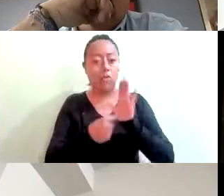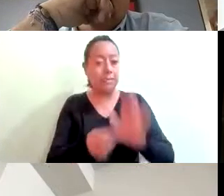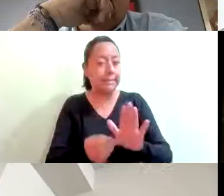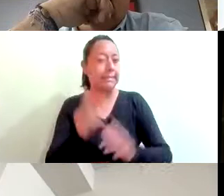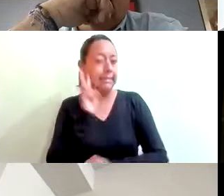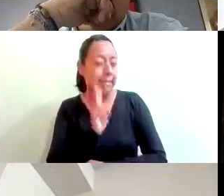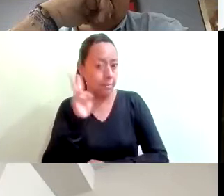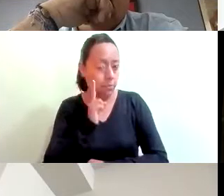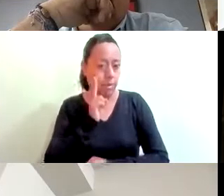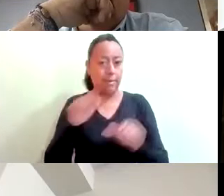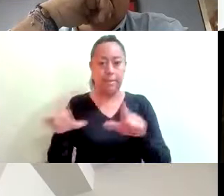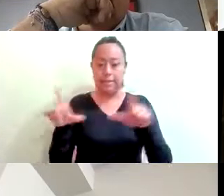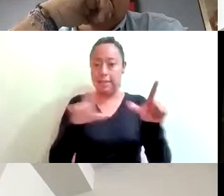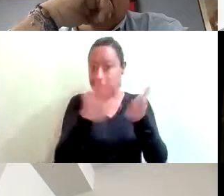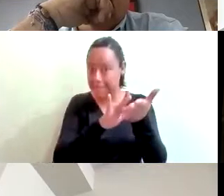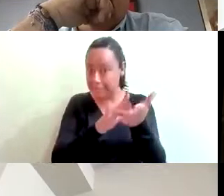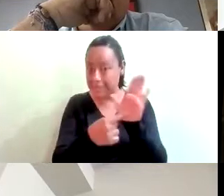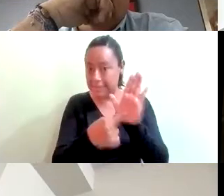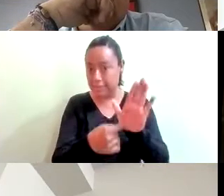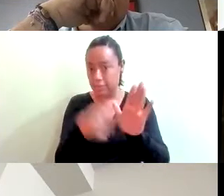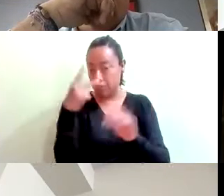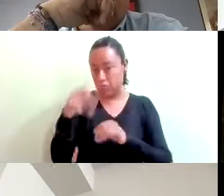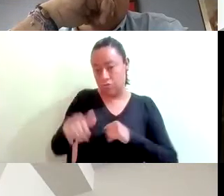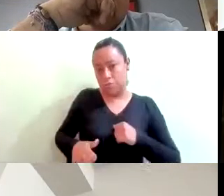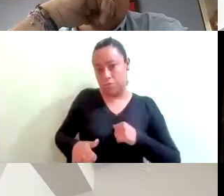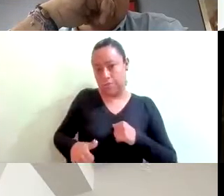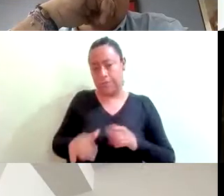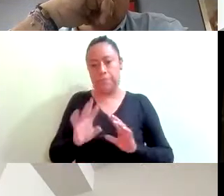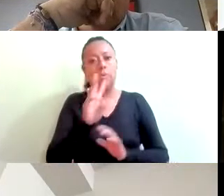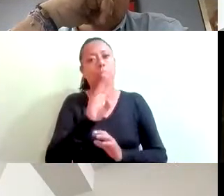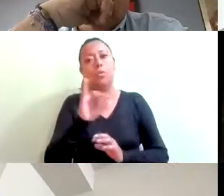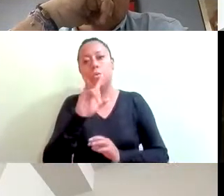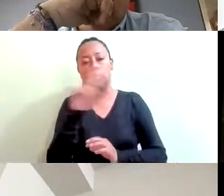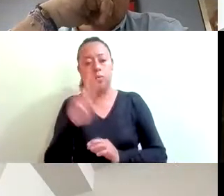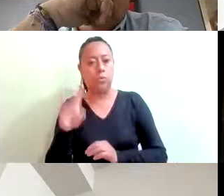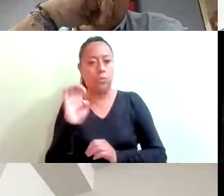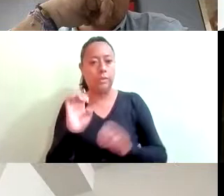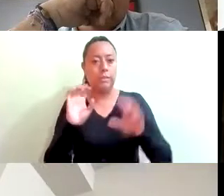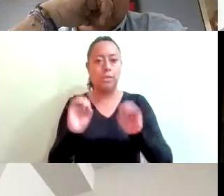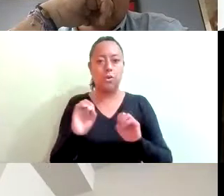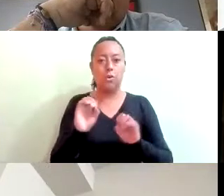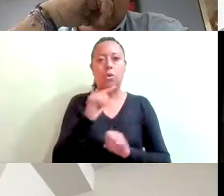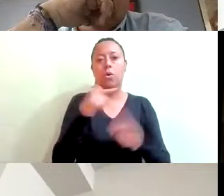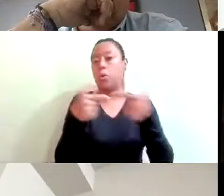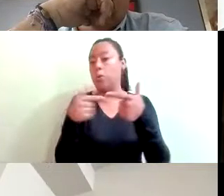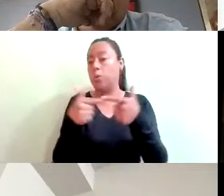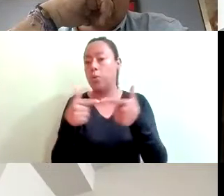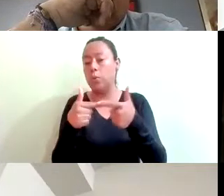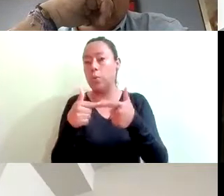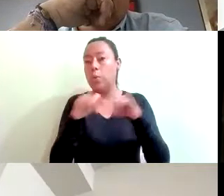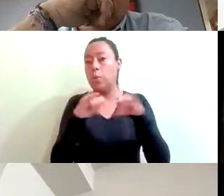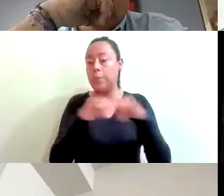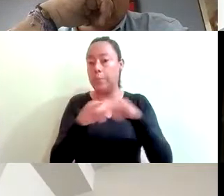activado la pantalla de tu celular, quizá con el Waze o con el Google Maps, pues esto significaría una